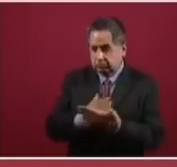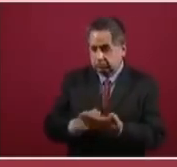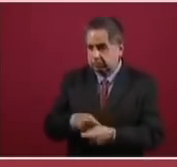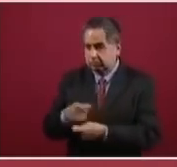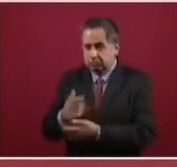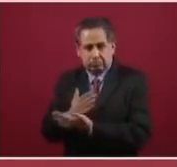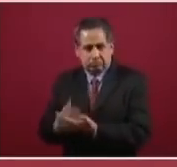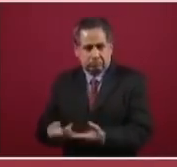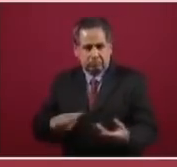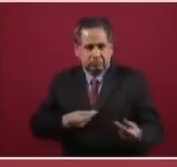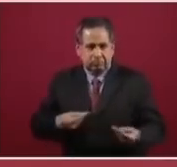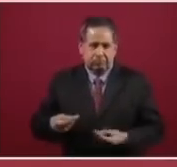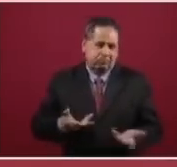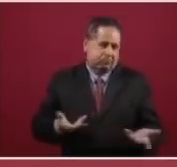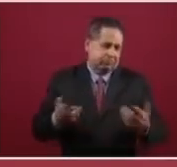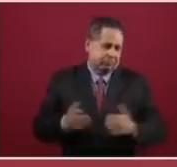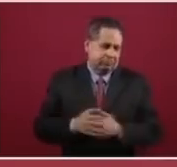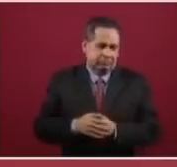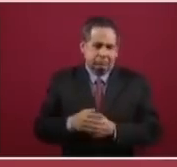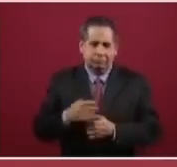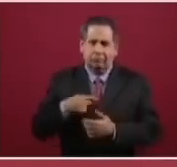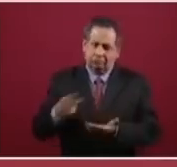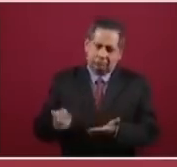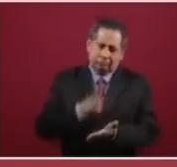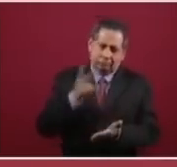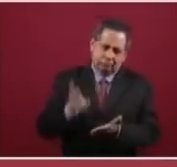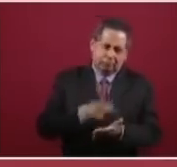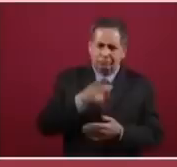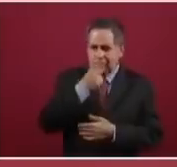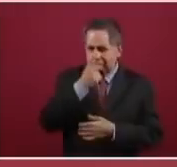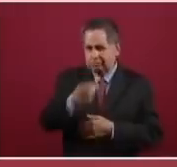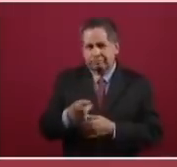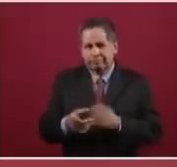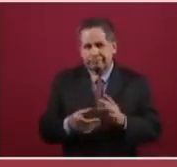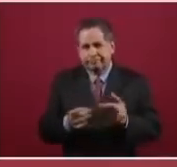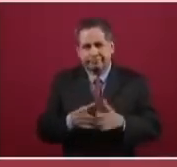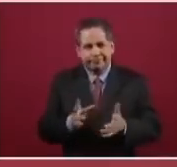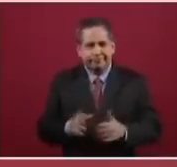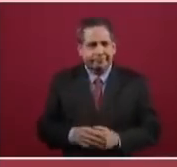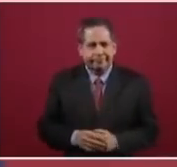yo repite y repito porque es